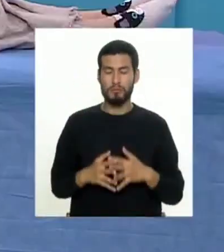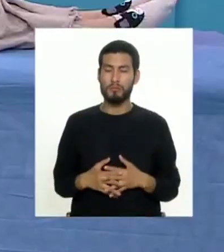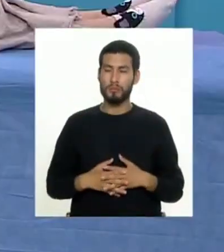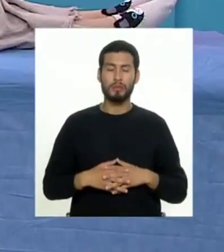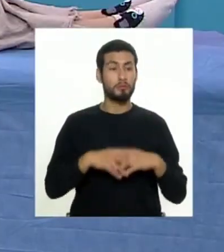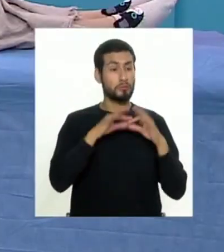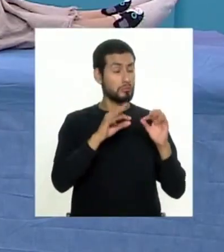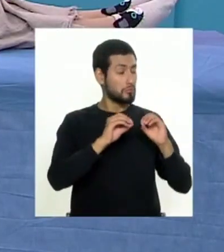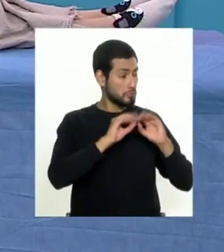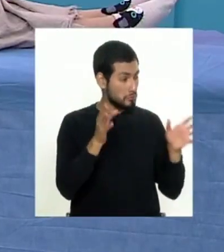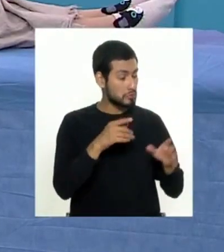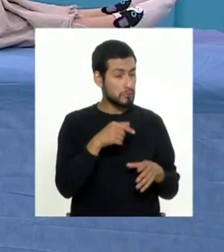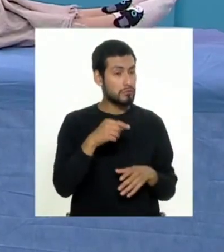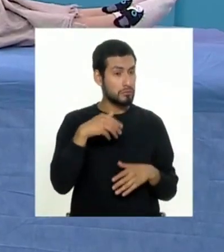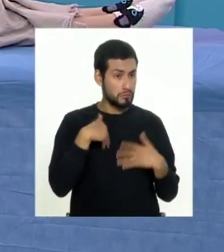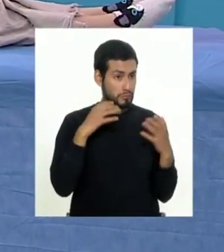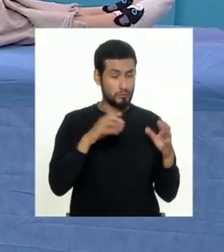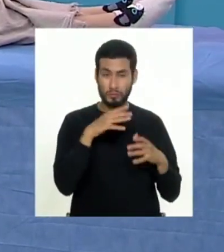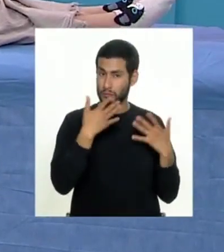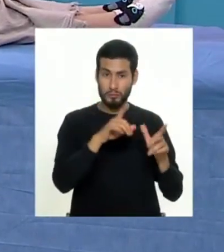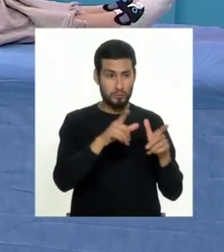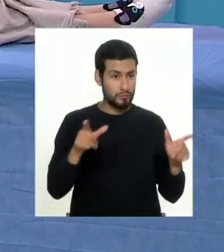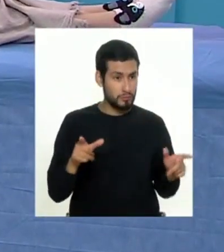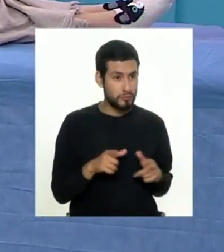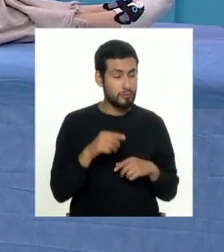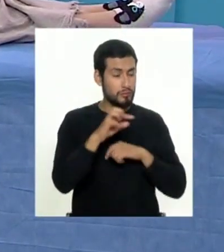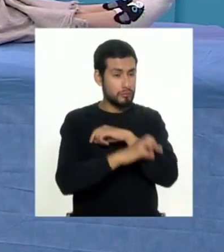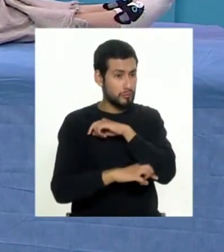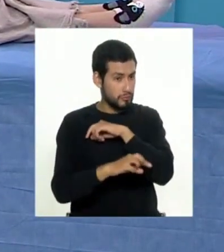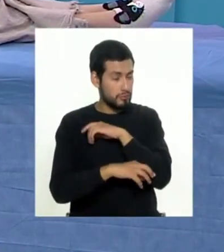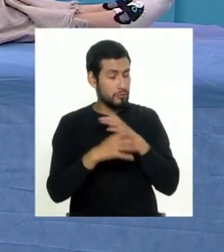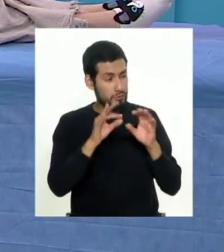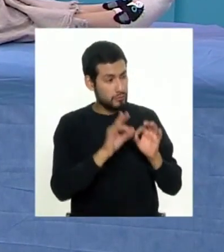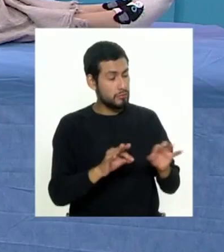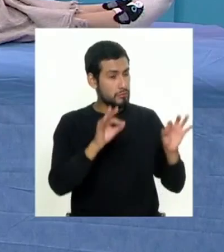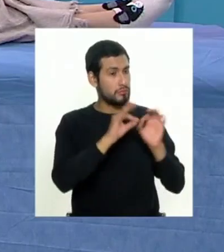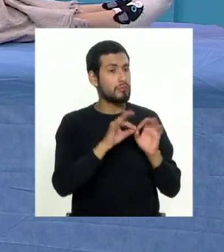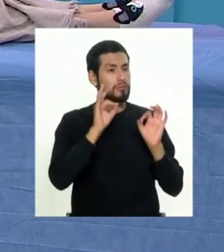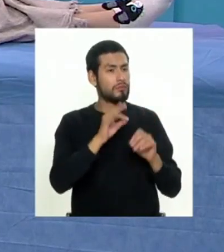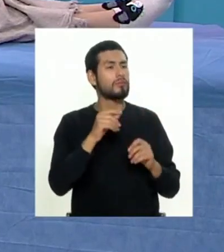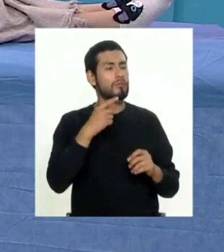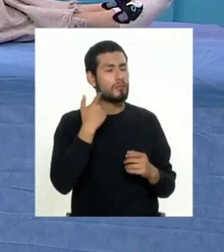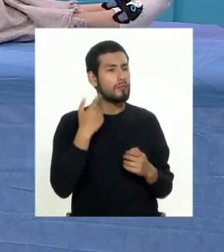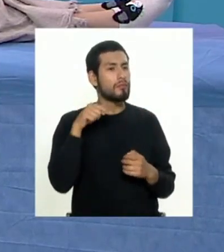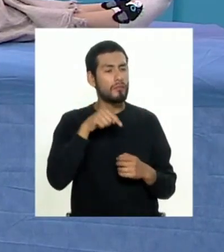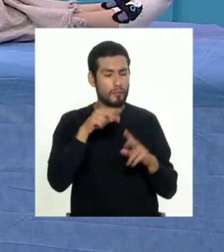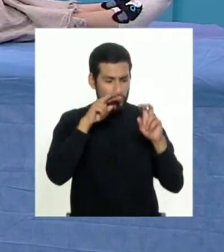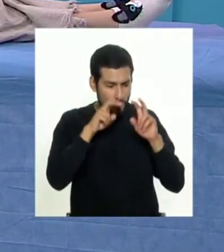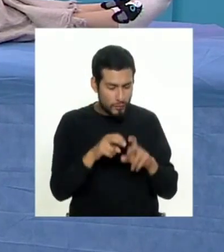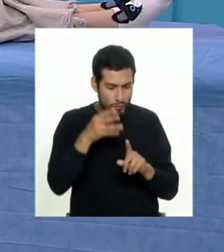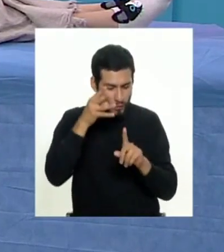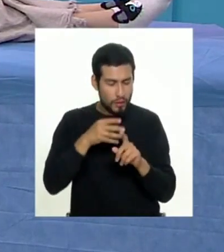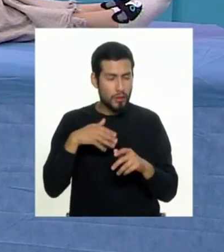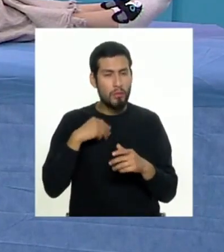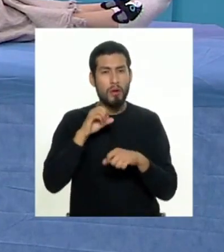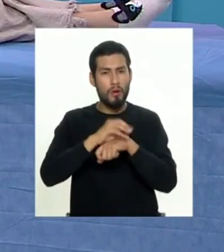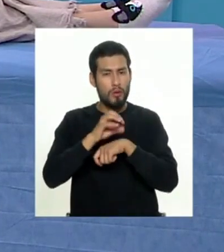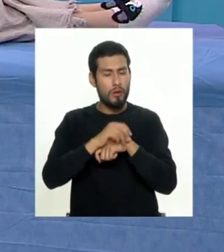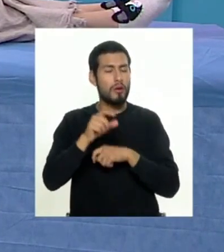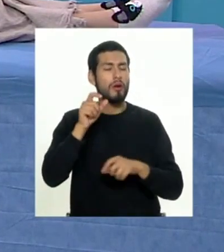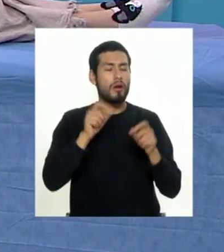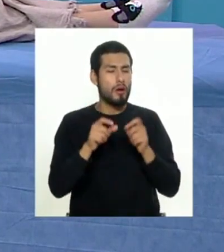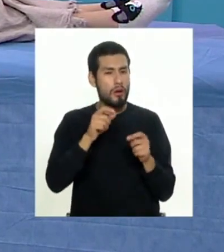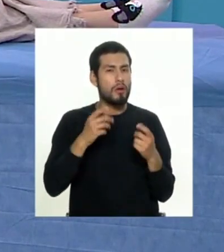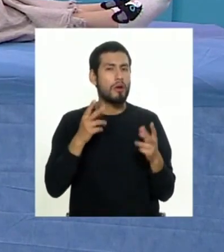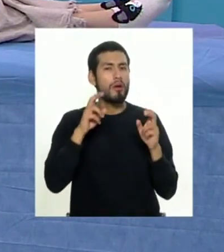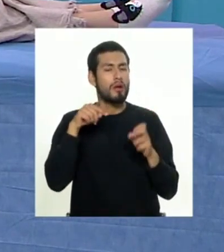muy práctico, se pueden hacer en cualquier parte de nuestro país. Lo importante es establecer un correcto diagnóstico para, bueno, orientar a nuestros pacientes